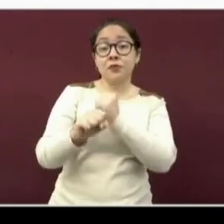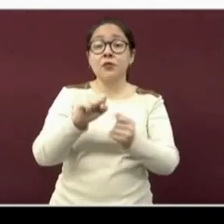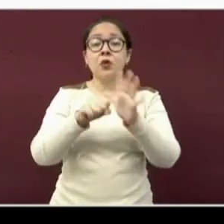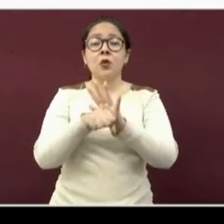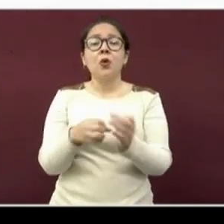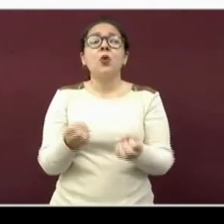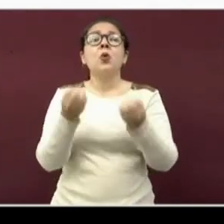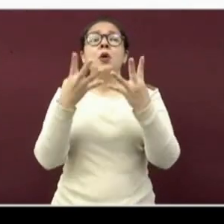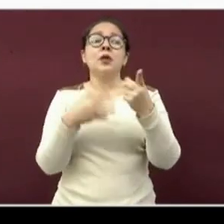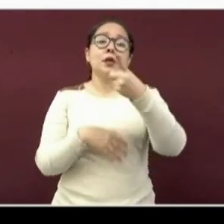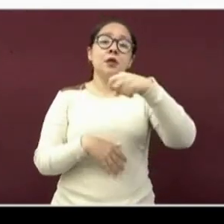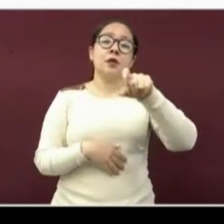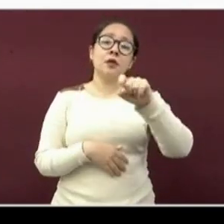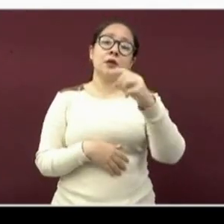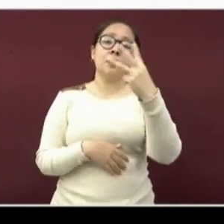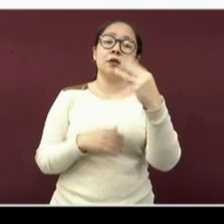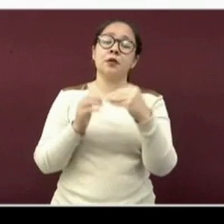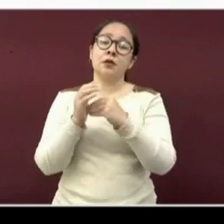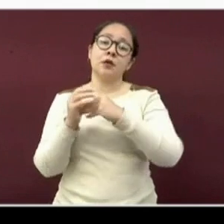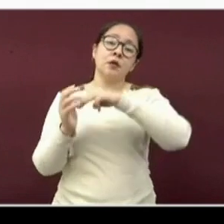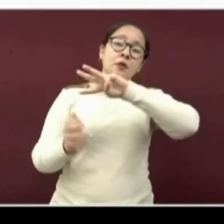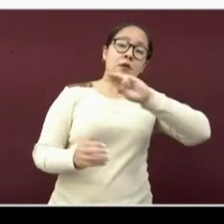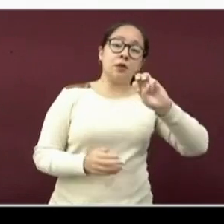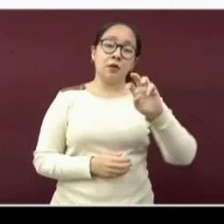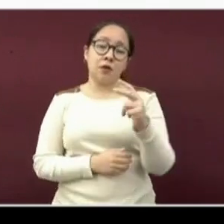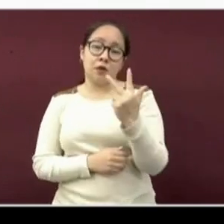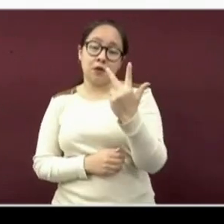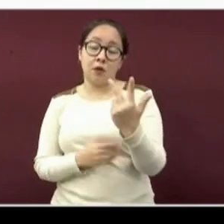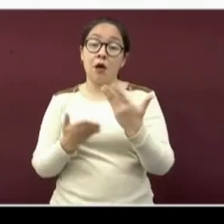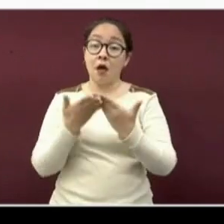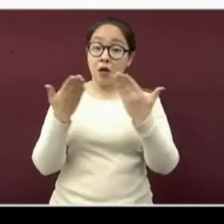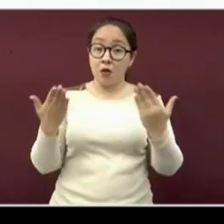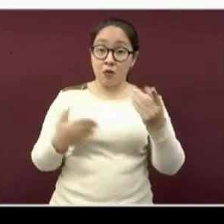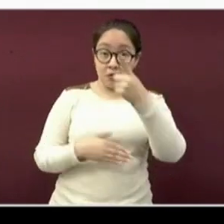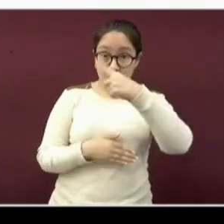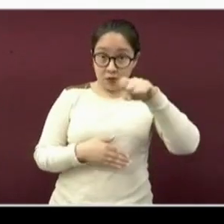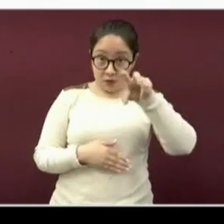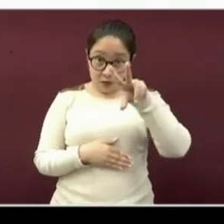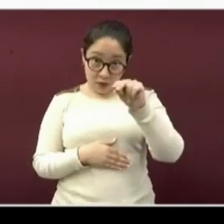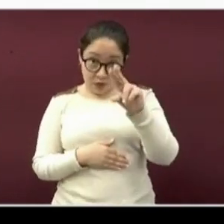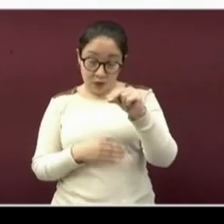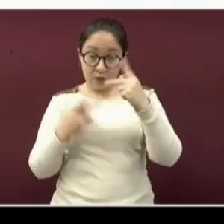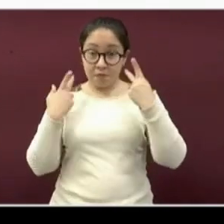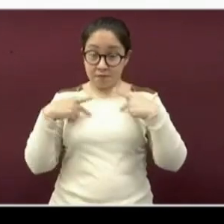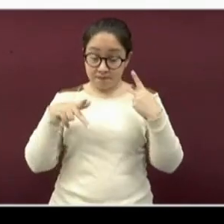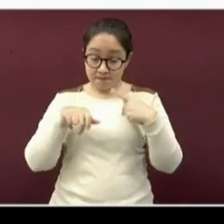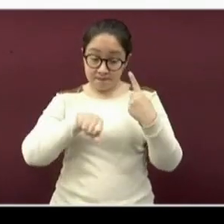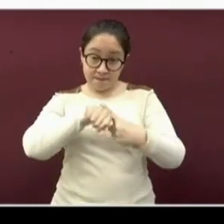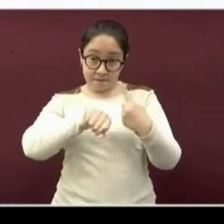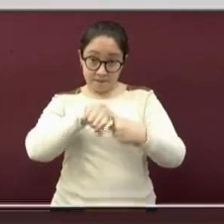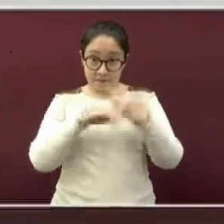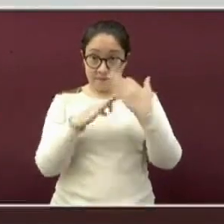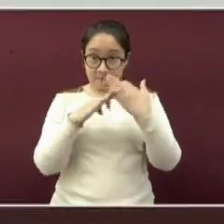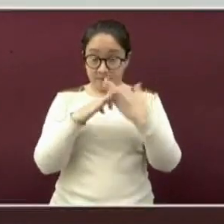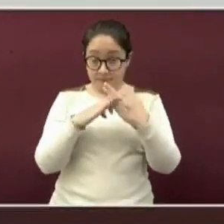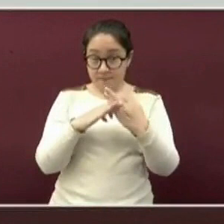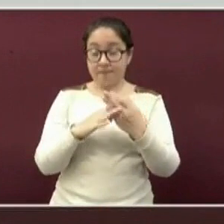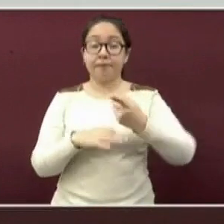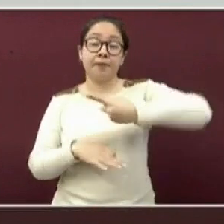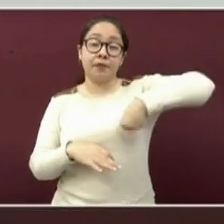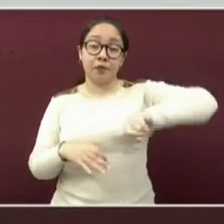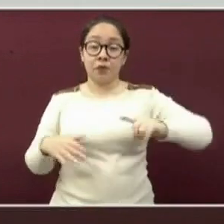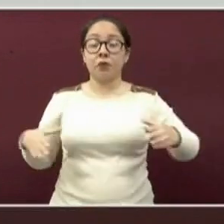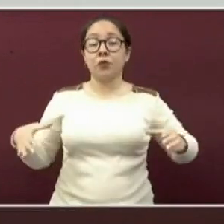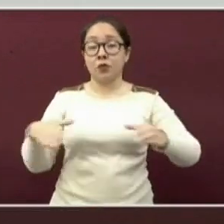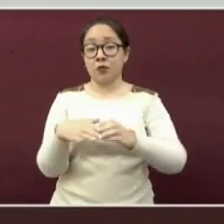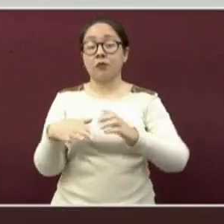123,308 y ahora 180 representan a los pacientes considerados actuales. Y reitero,